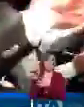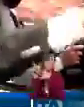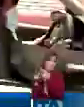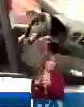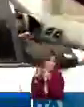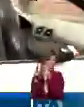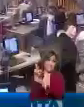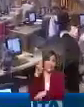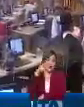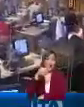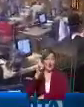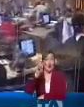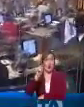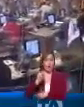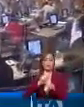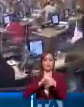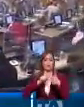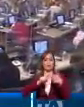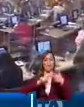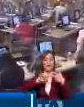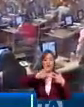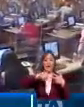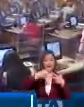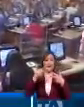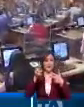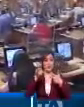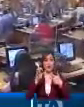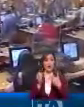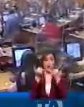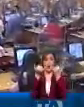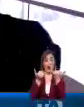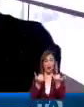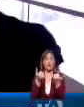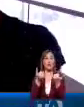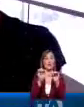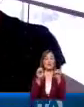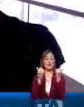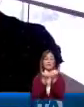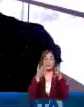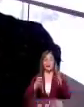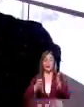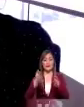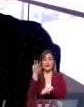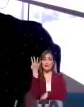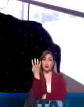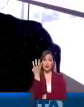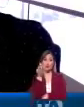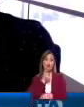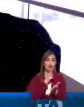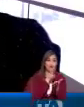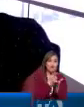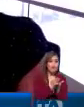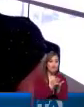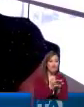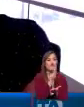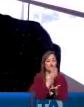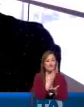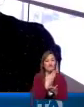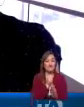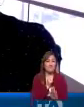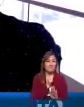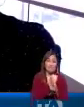Ron y Elías Hachero. Es así que el PSC se queda con 14 curules. ¿Es honesto comprar y venderse? ¿Es la